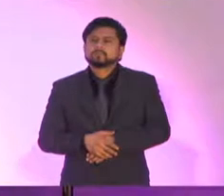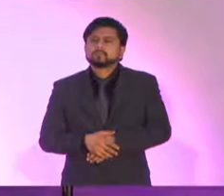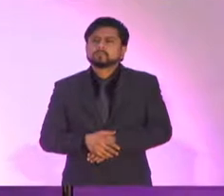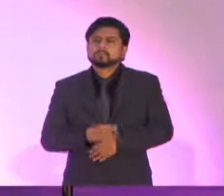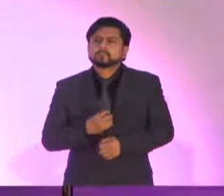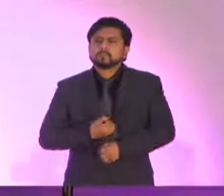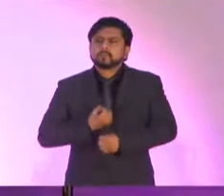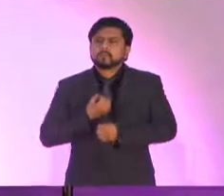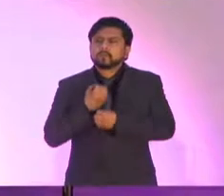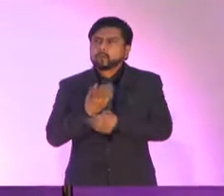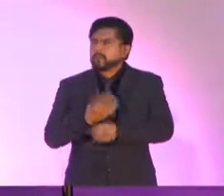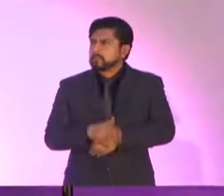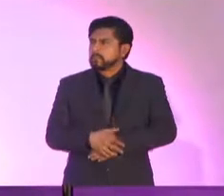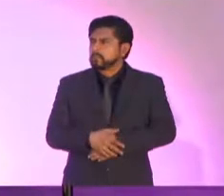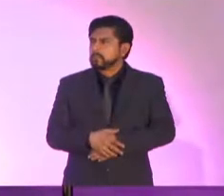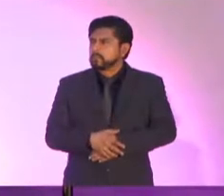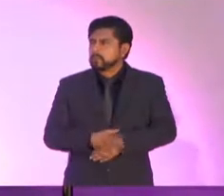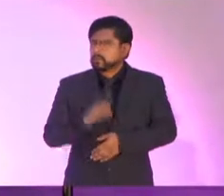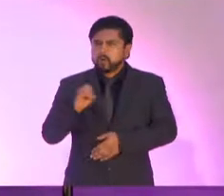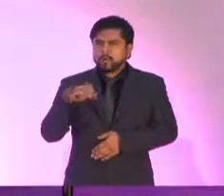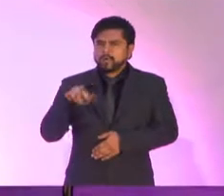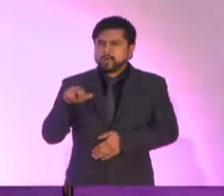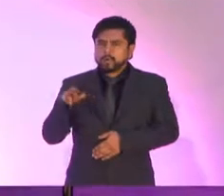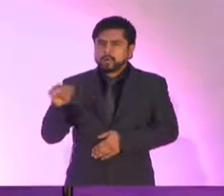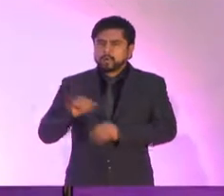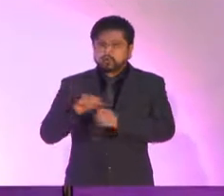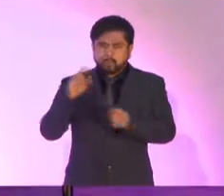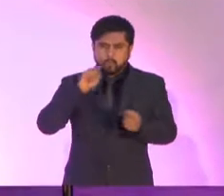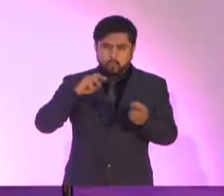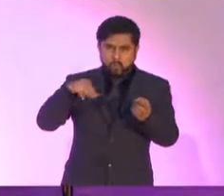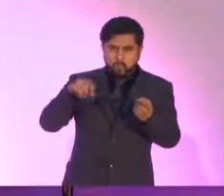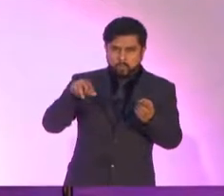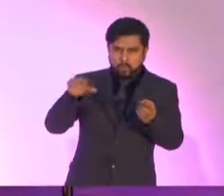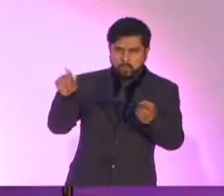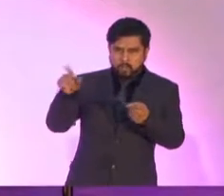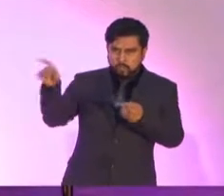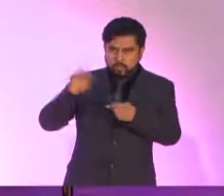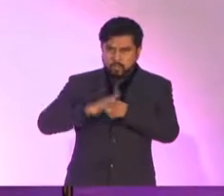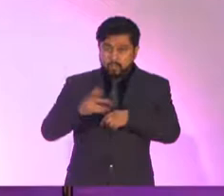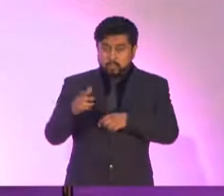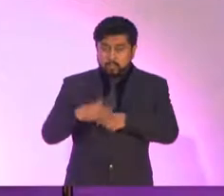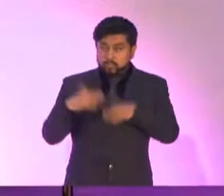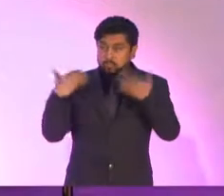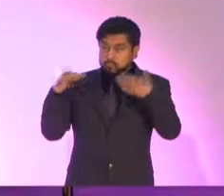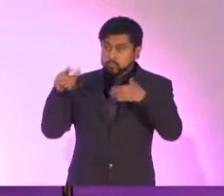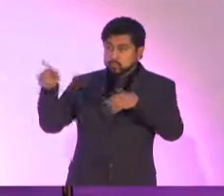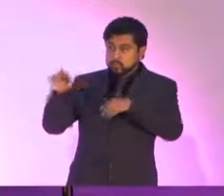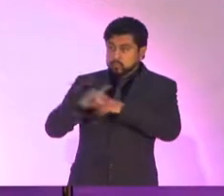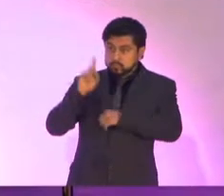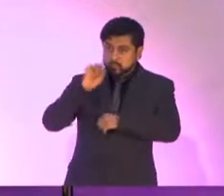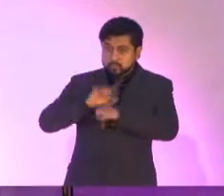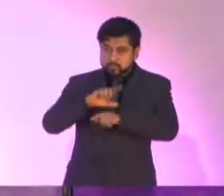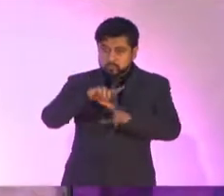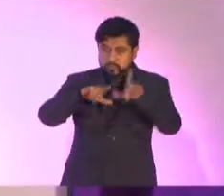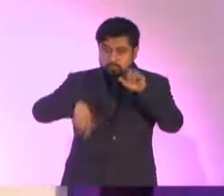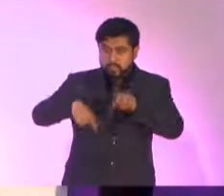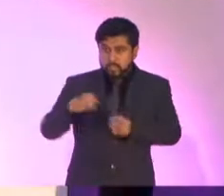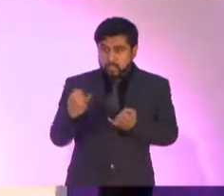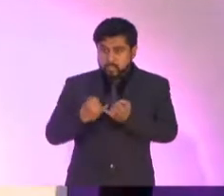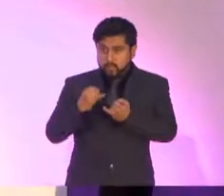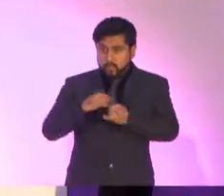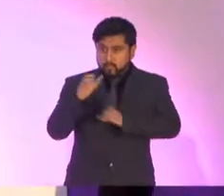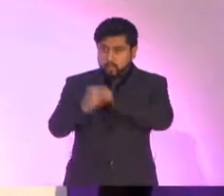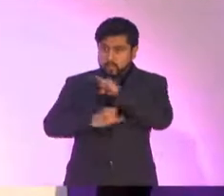poemario de Omar. Mónica Soto es una reconocida editorialista a nivel nacional e